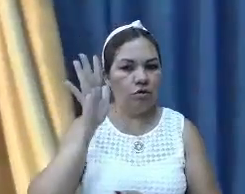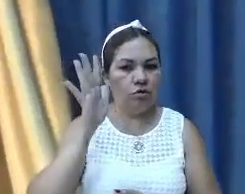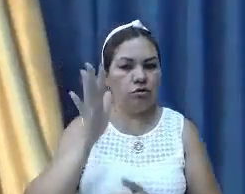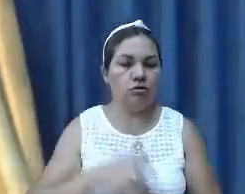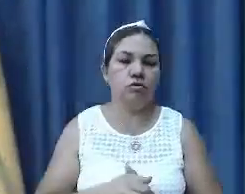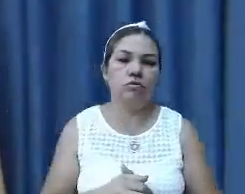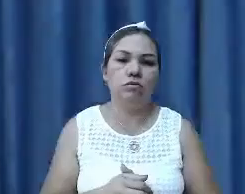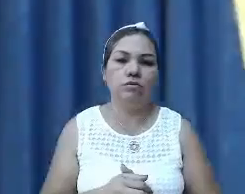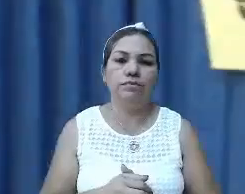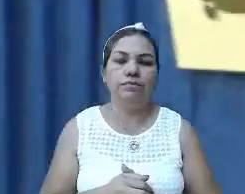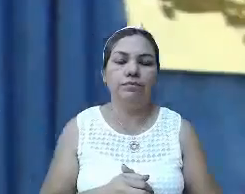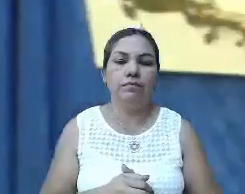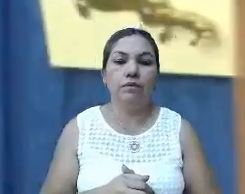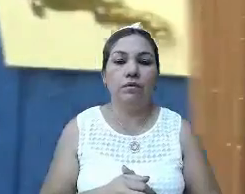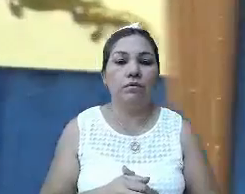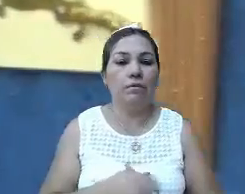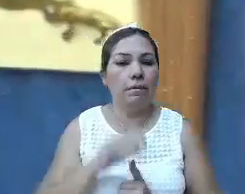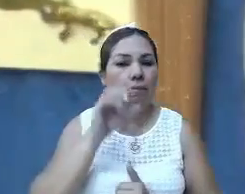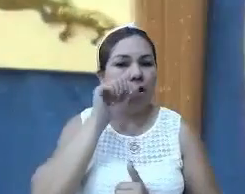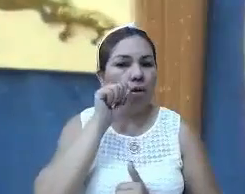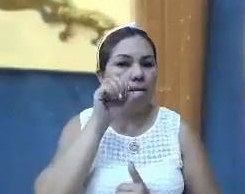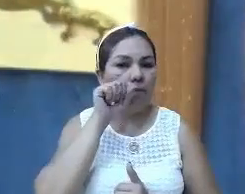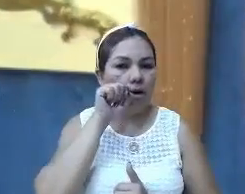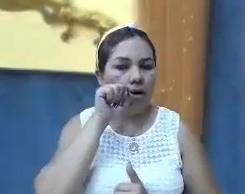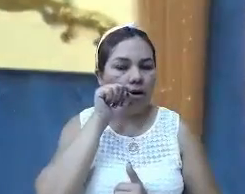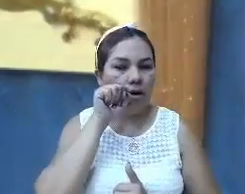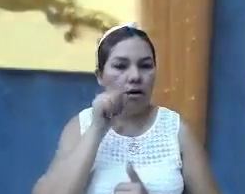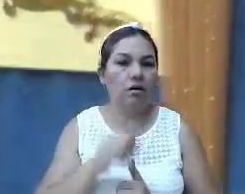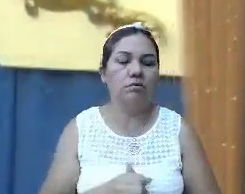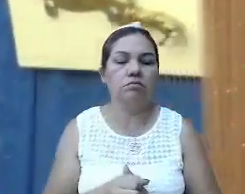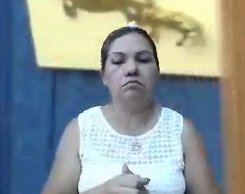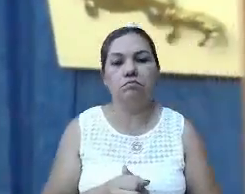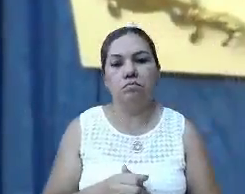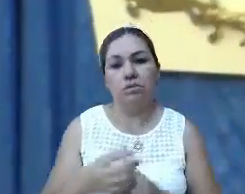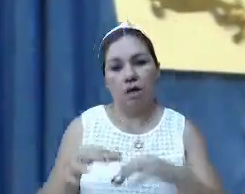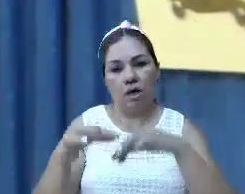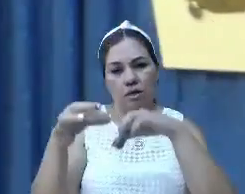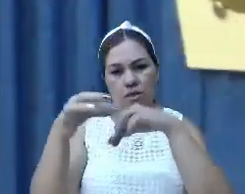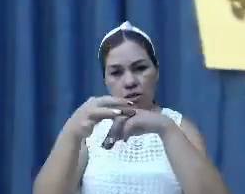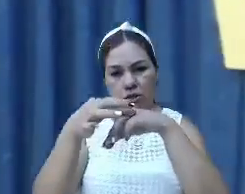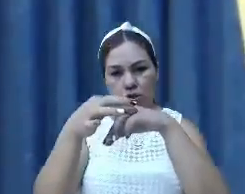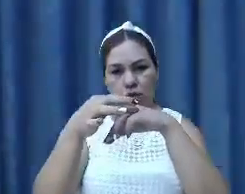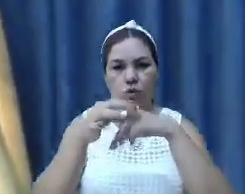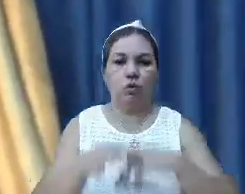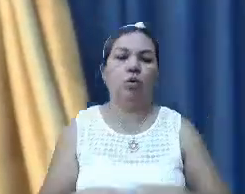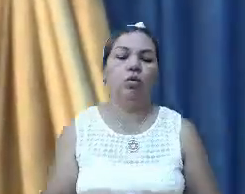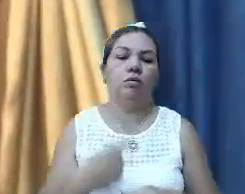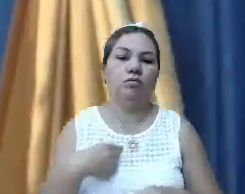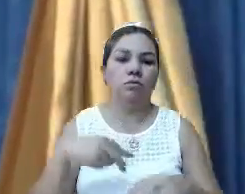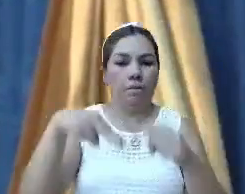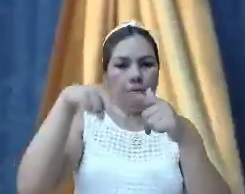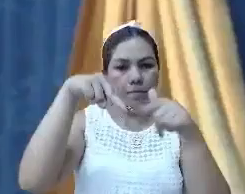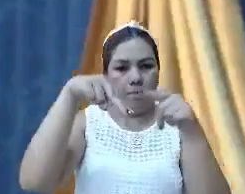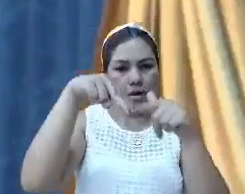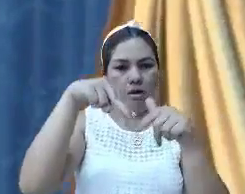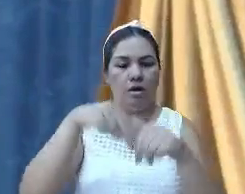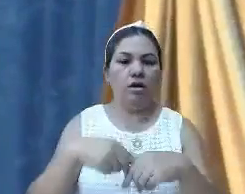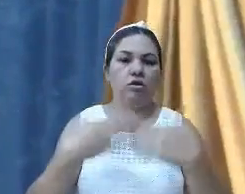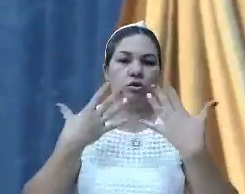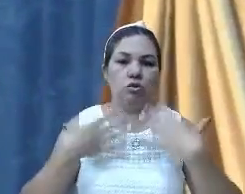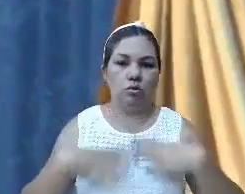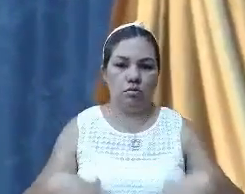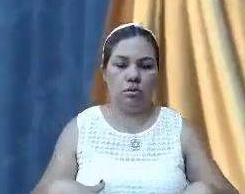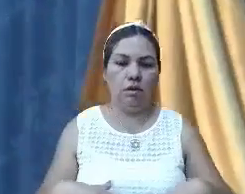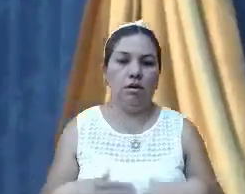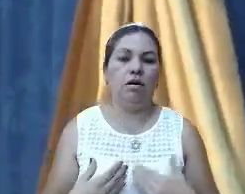el padre se movió a misericordia, que el padre le puso un anillo, que el padre lo calzó, que el padre lo vistió, y que el